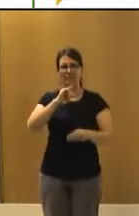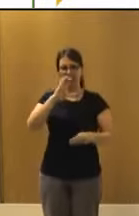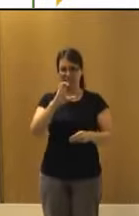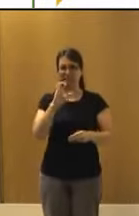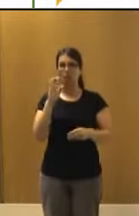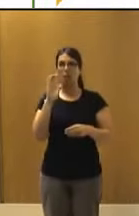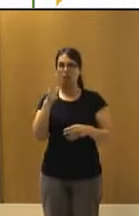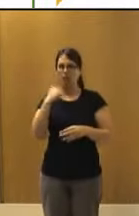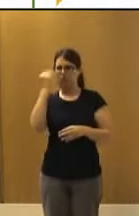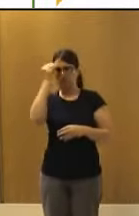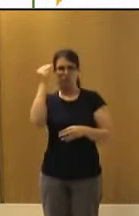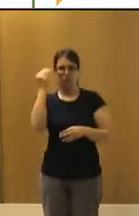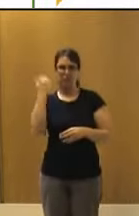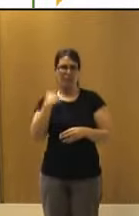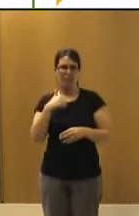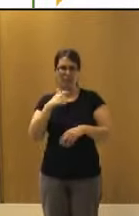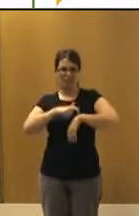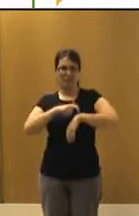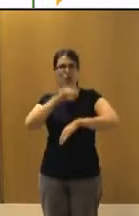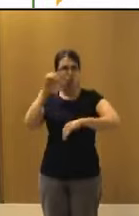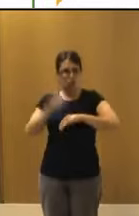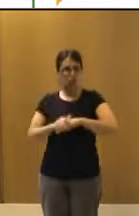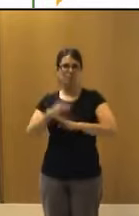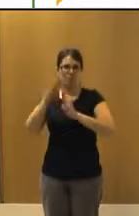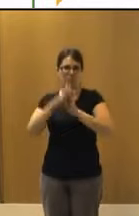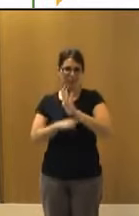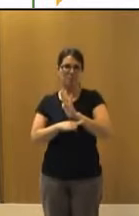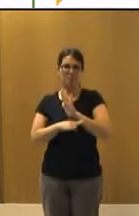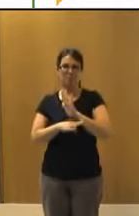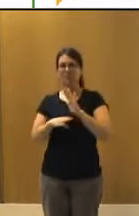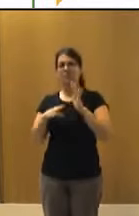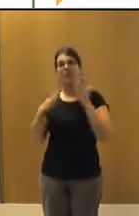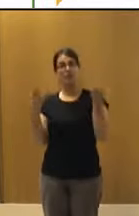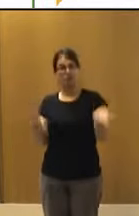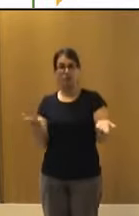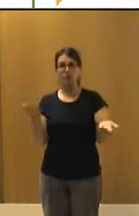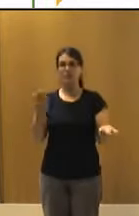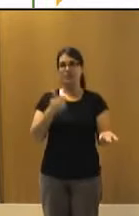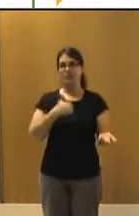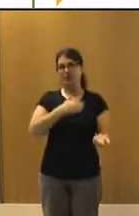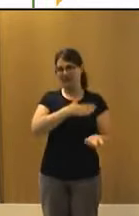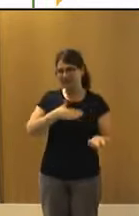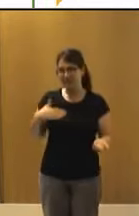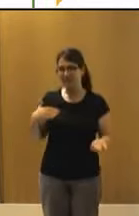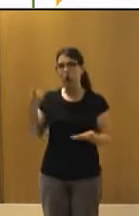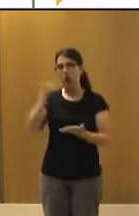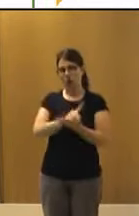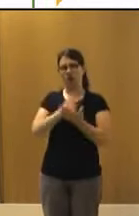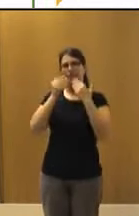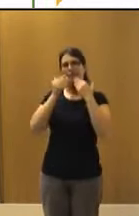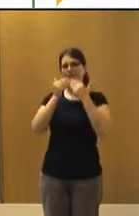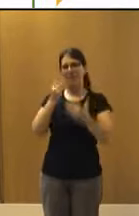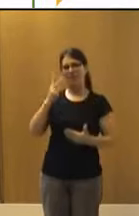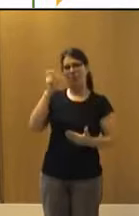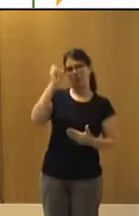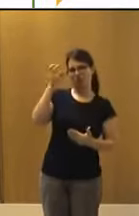utilización de las TIC, pero yo creo que tenemos que cumplir un poco con el programa, con lo cual, pues yo lo que quería es